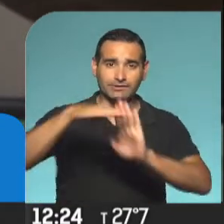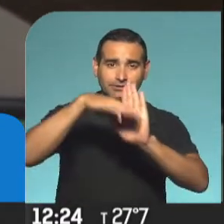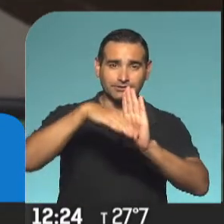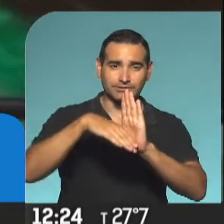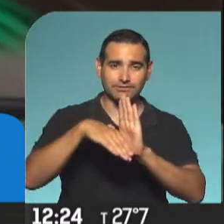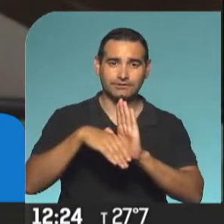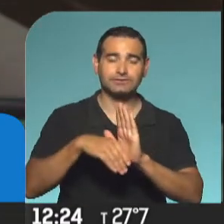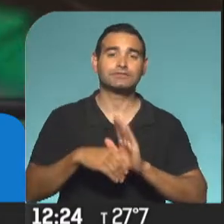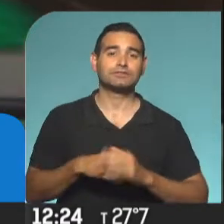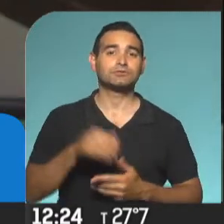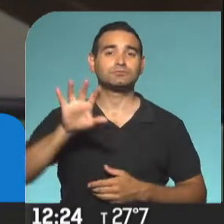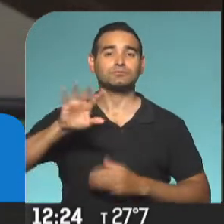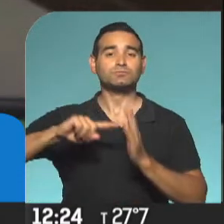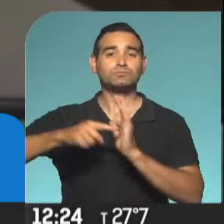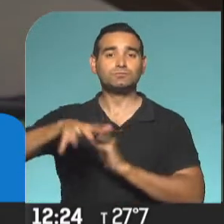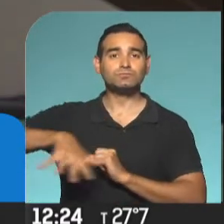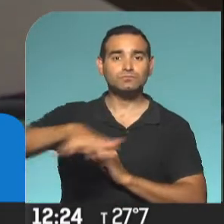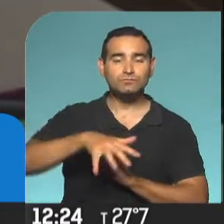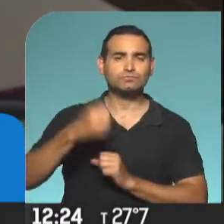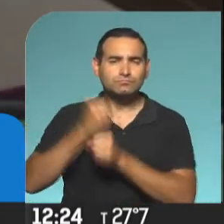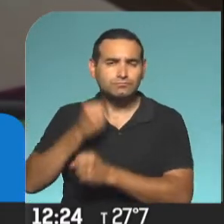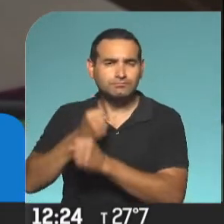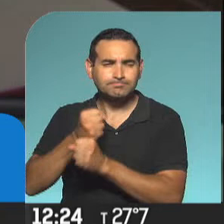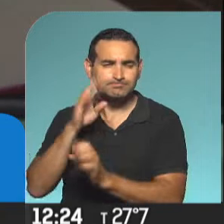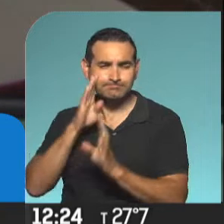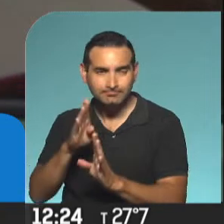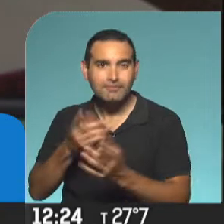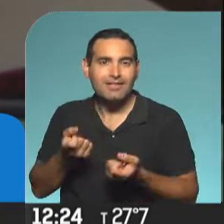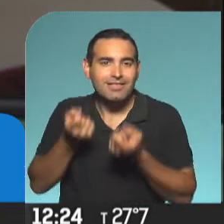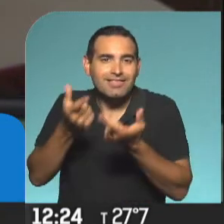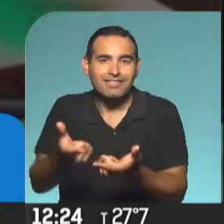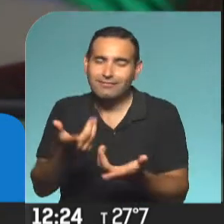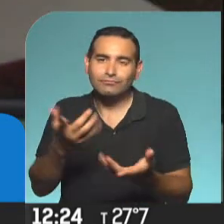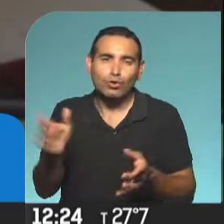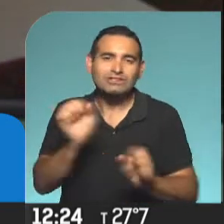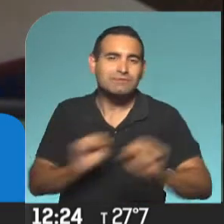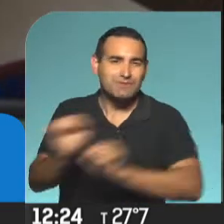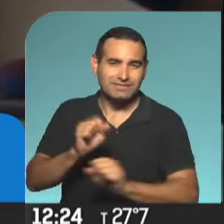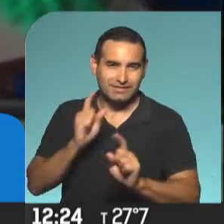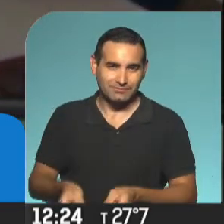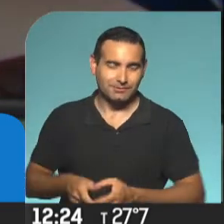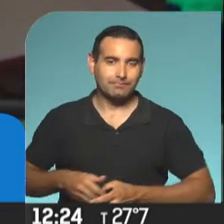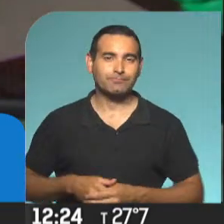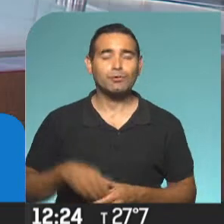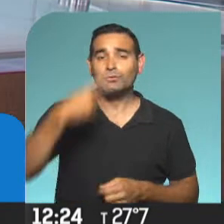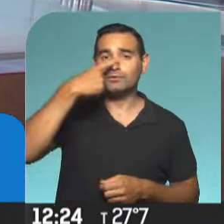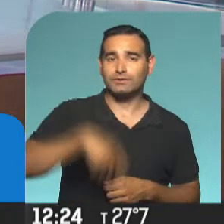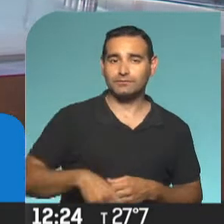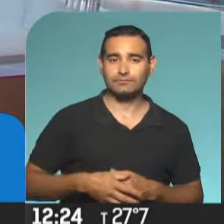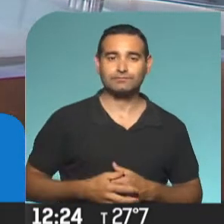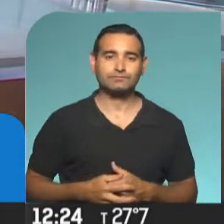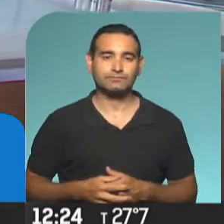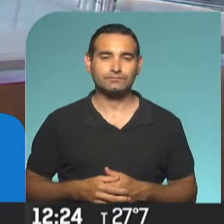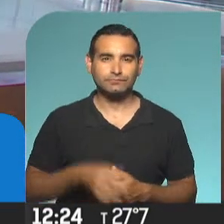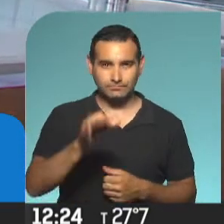en la provincia de Buenos Aires que se trabajó para garantizar hasta la limpieza. Para cerrar, Gustavo, vos afirmás